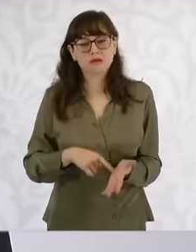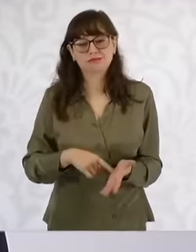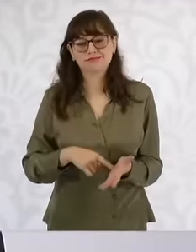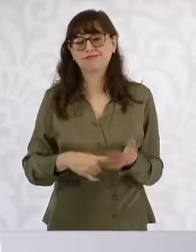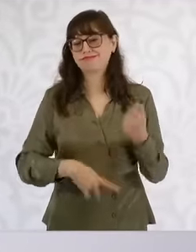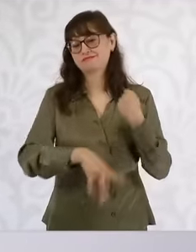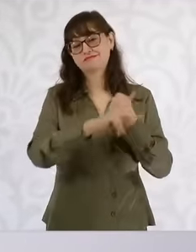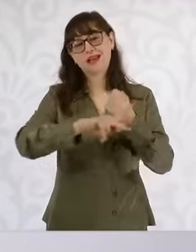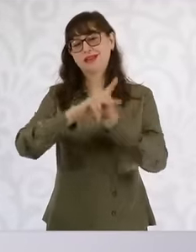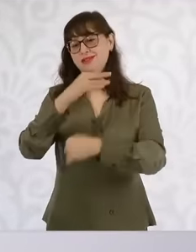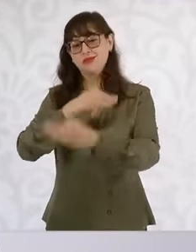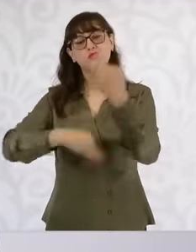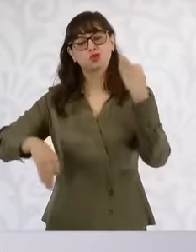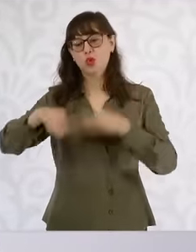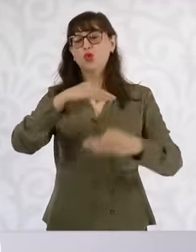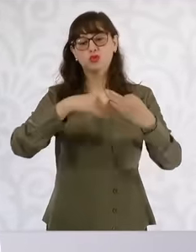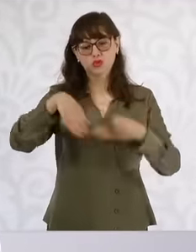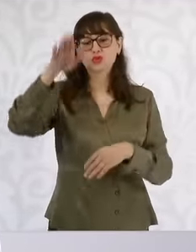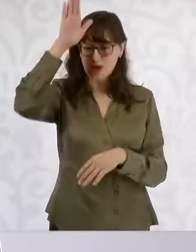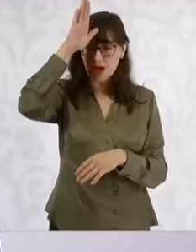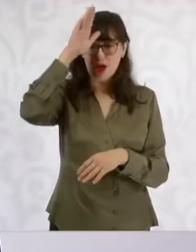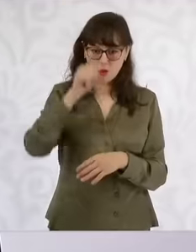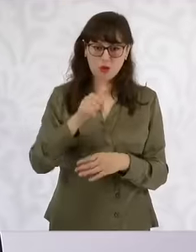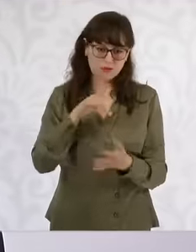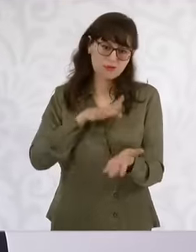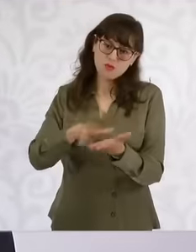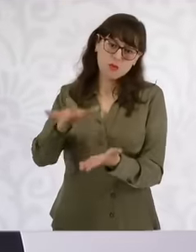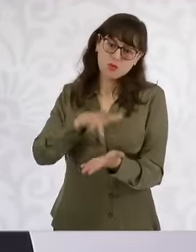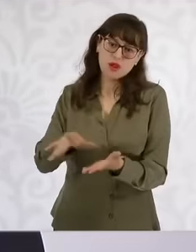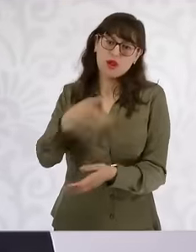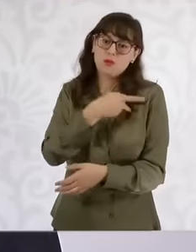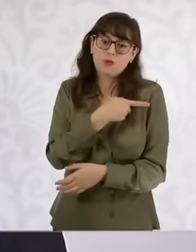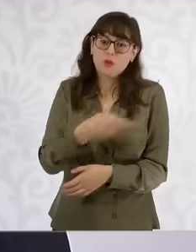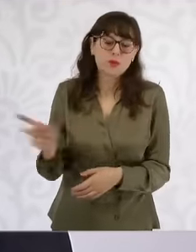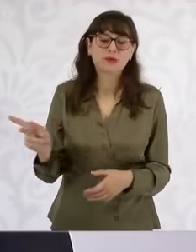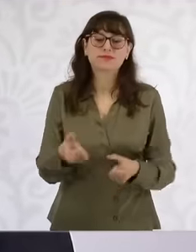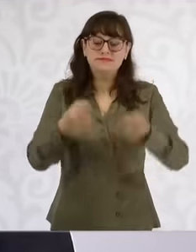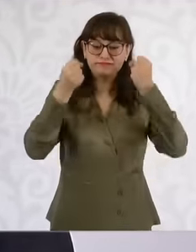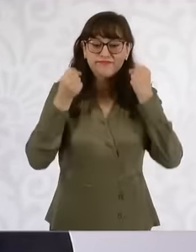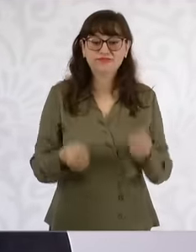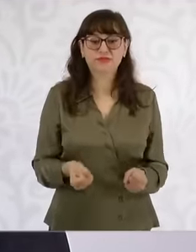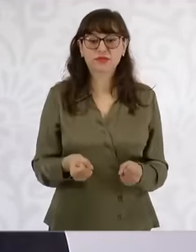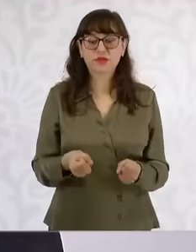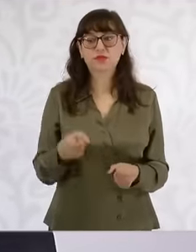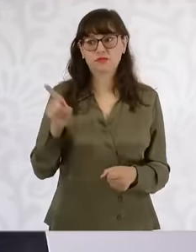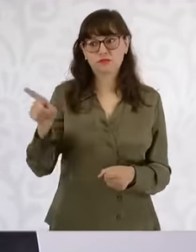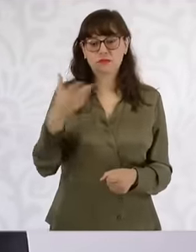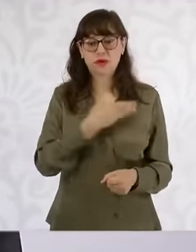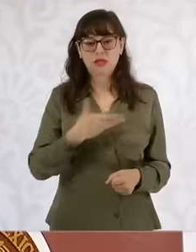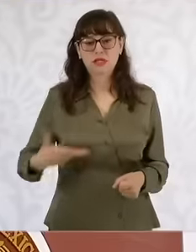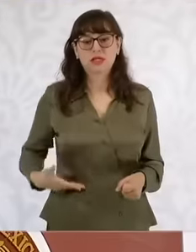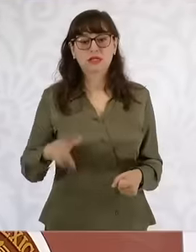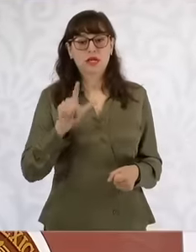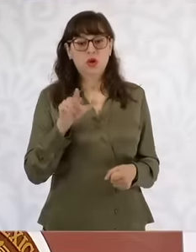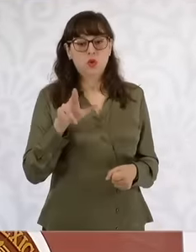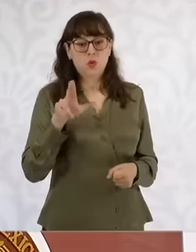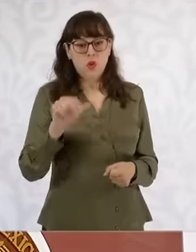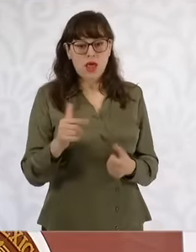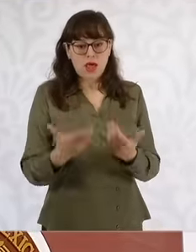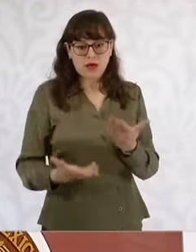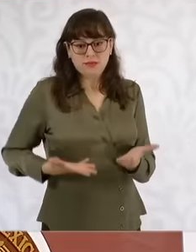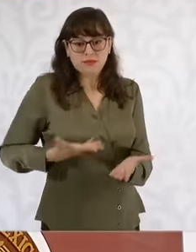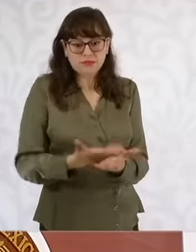todos los integrantes del G20 apoyen esta iniciativa del presidente Lula, en donde además ya ha